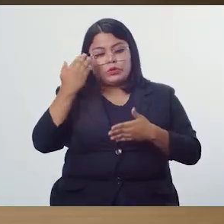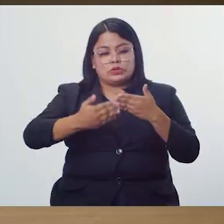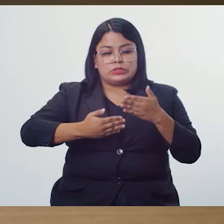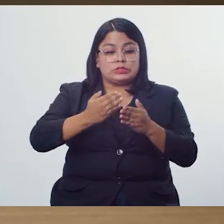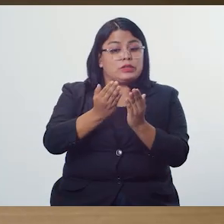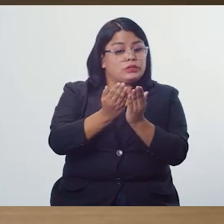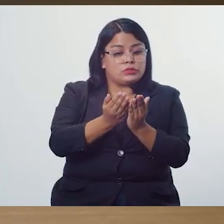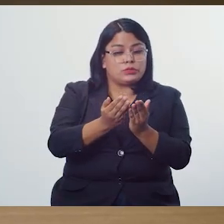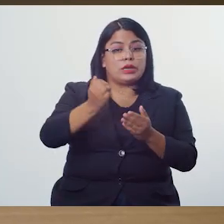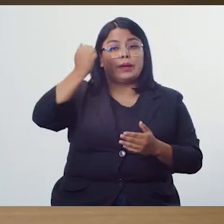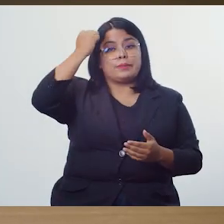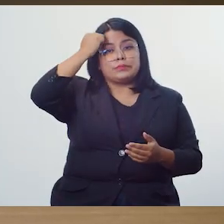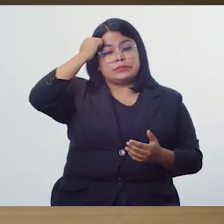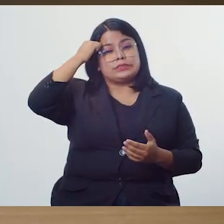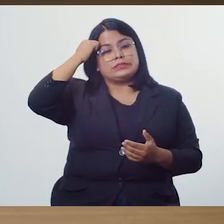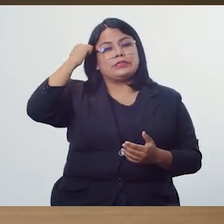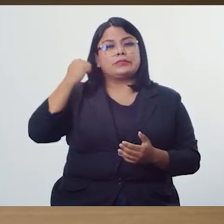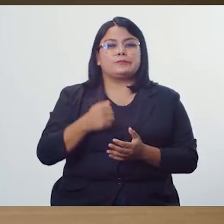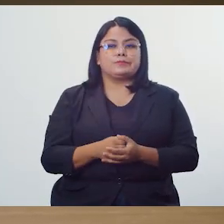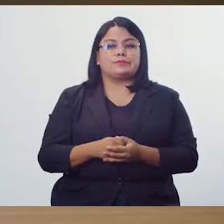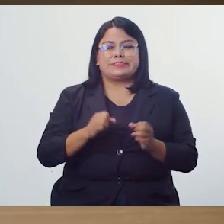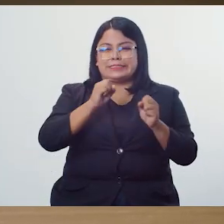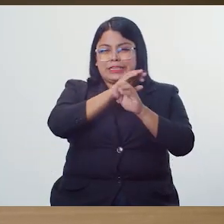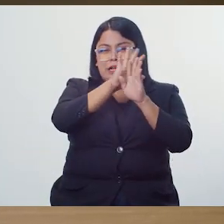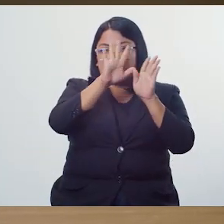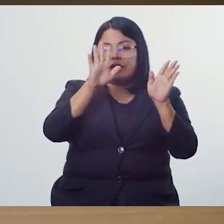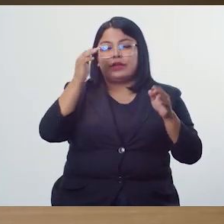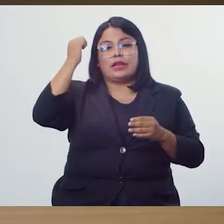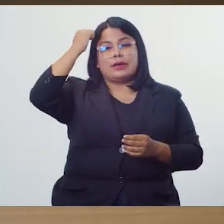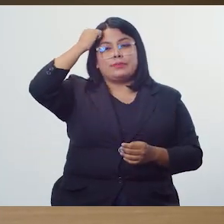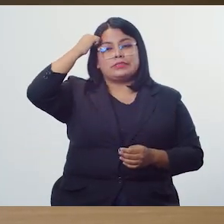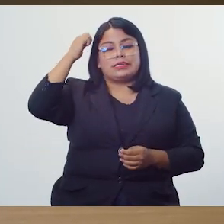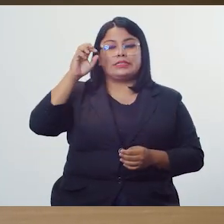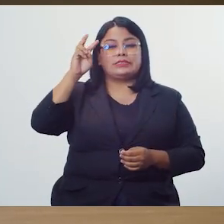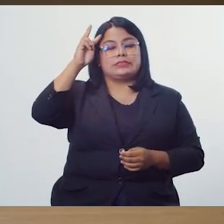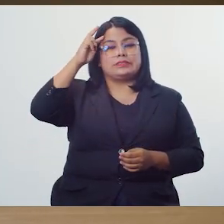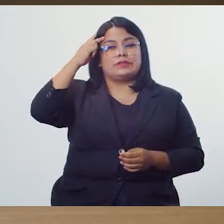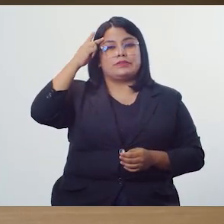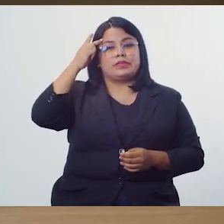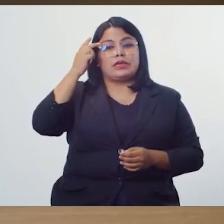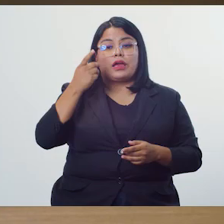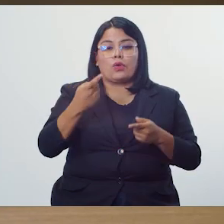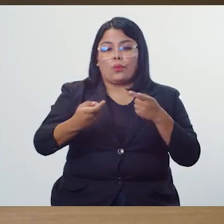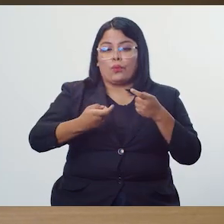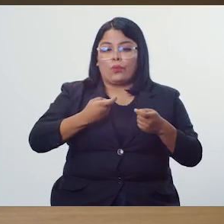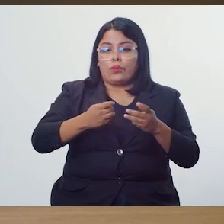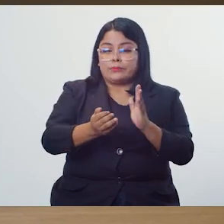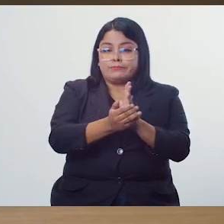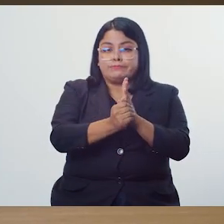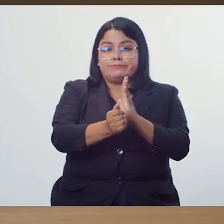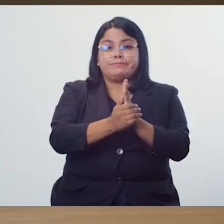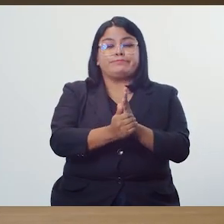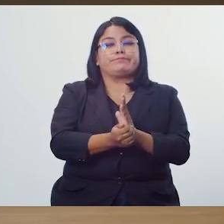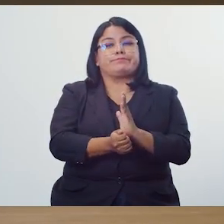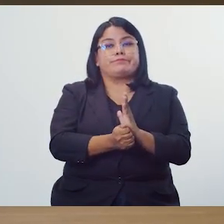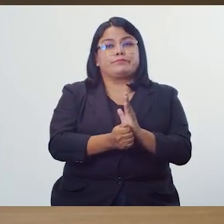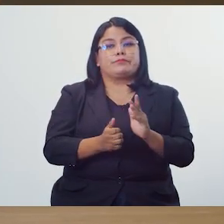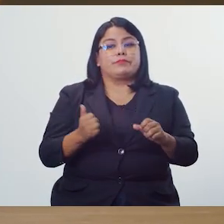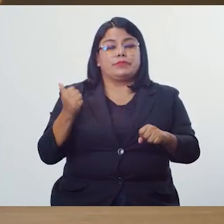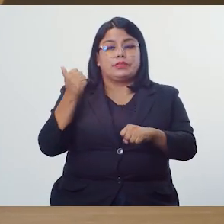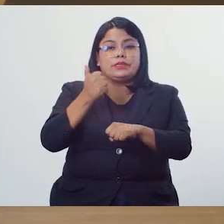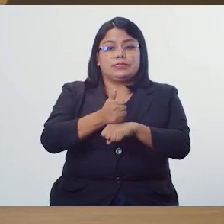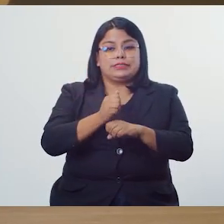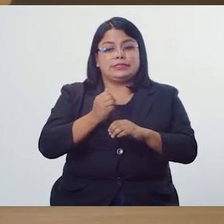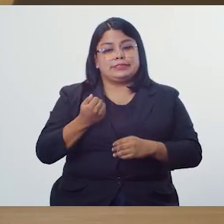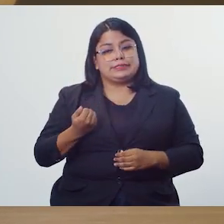lectura con el aprendizaje. Claro, el aprendizaje requiere de ciertos dominios y habilidades